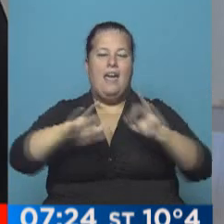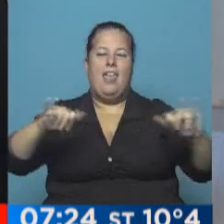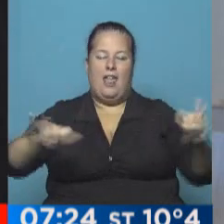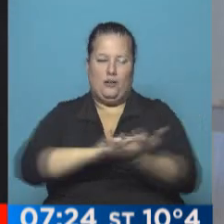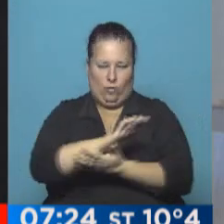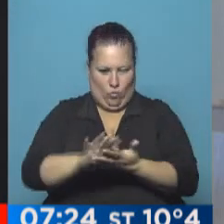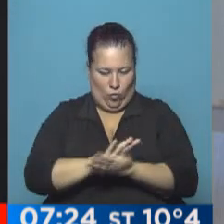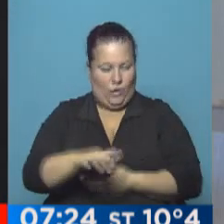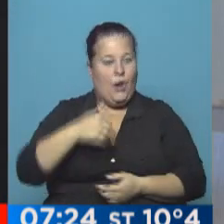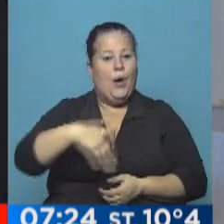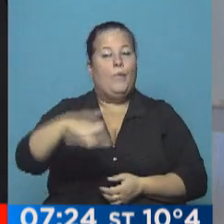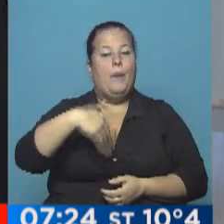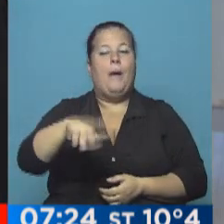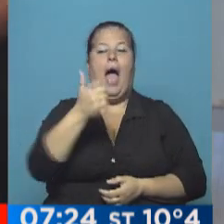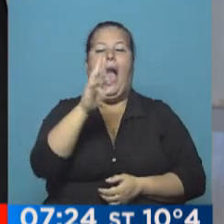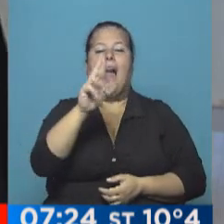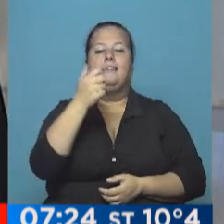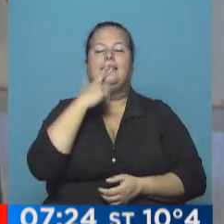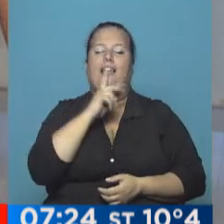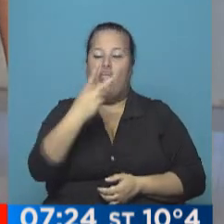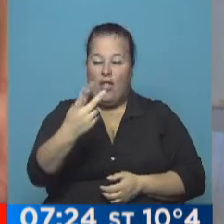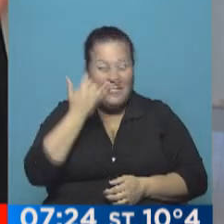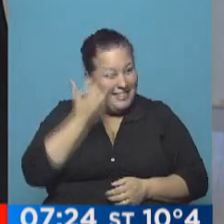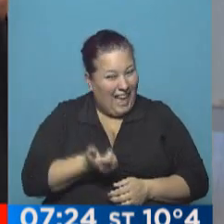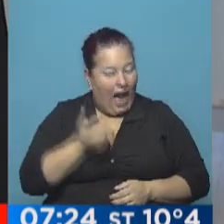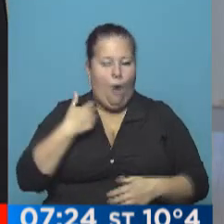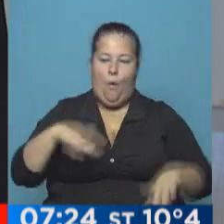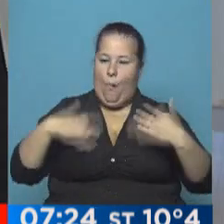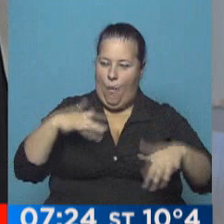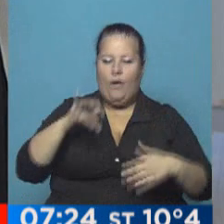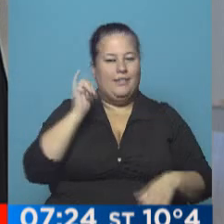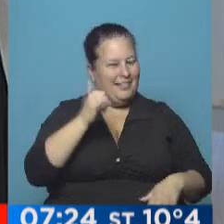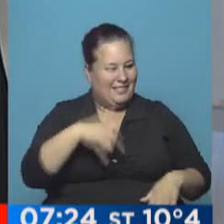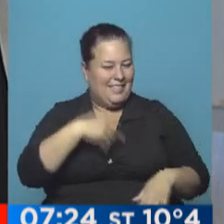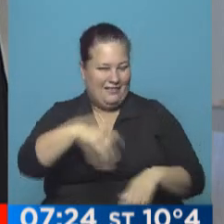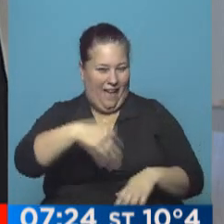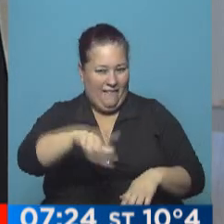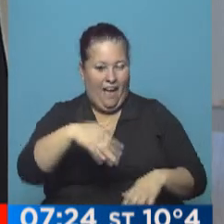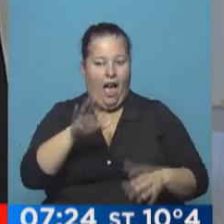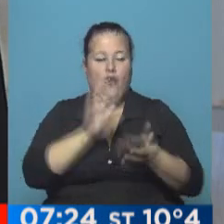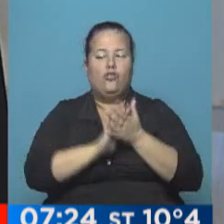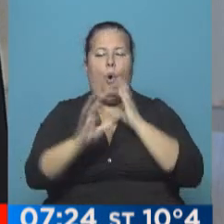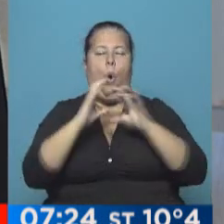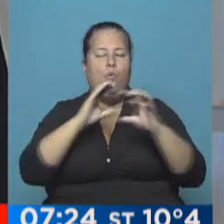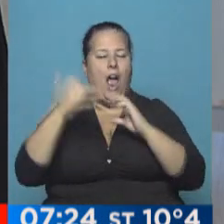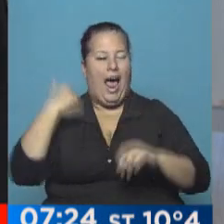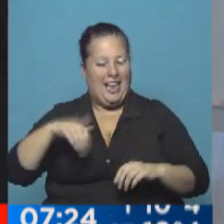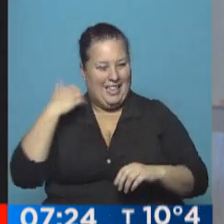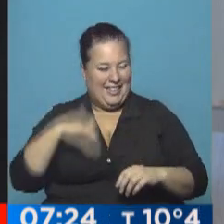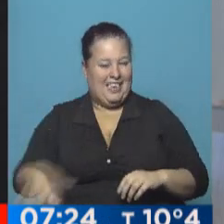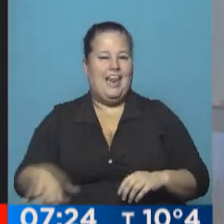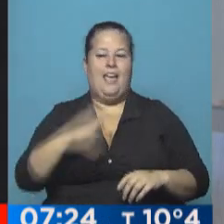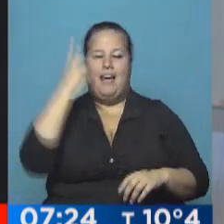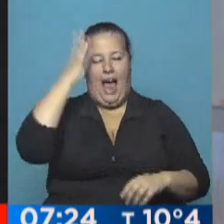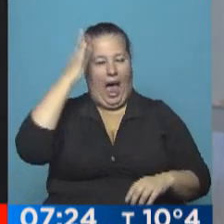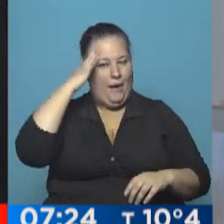se vienen los tiempos de arsat 2 Eh sí sí sí la carrera espacial en materia de comunicaciones Argentina siendo